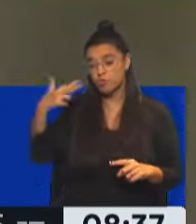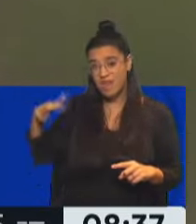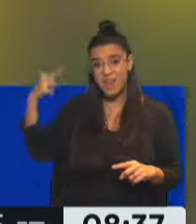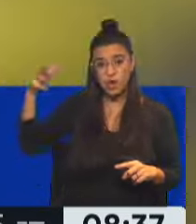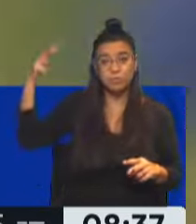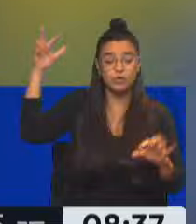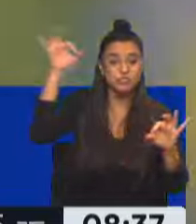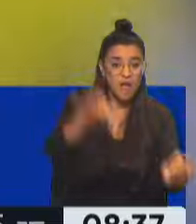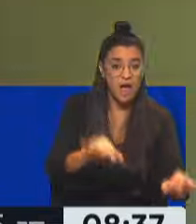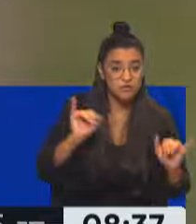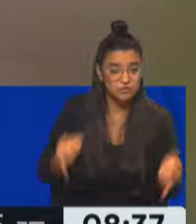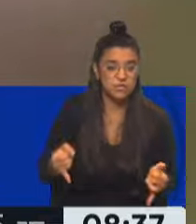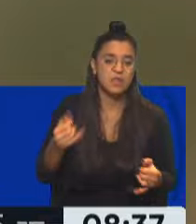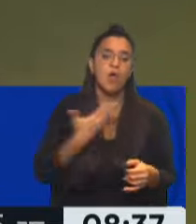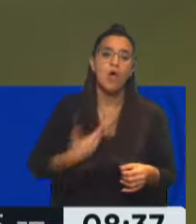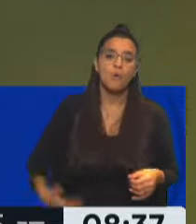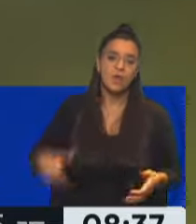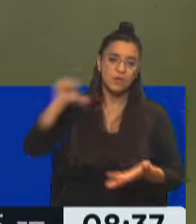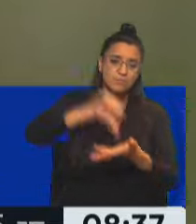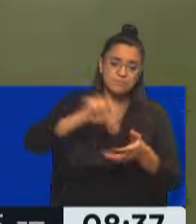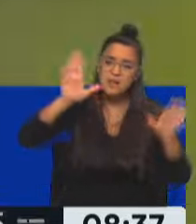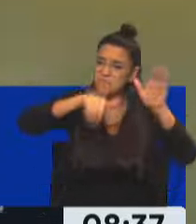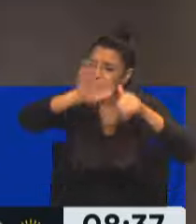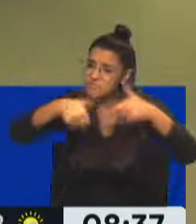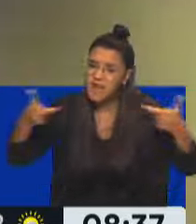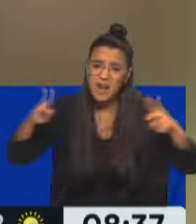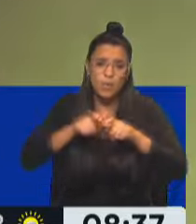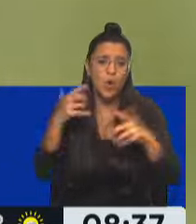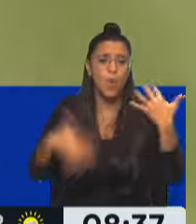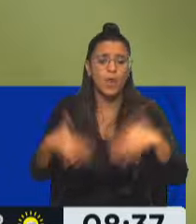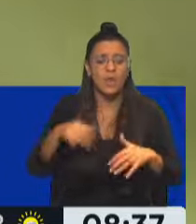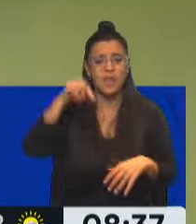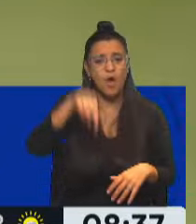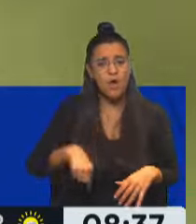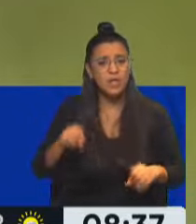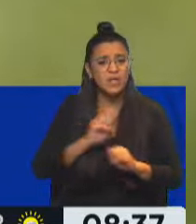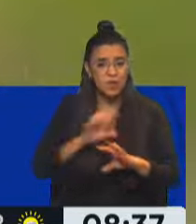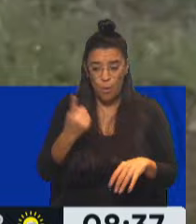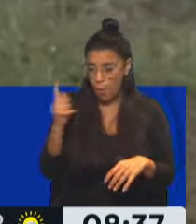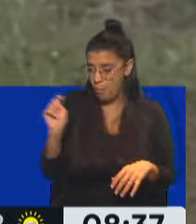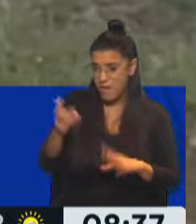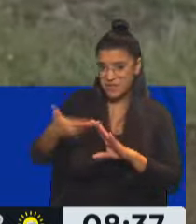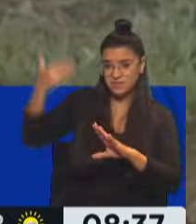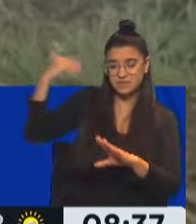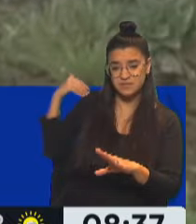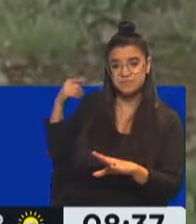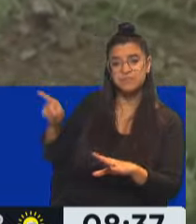llegaron a destino el gobierno de Irán convocó una reunión urgente para hoy la tragedia ocurre a un